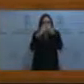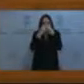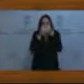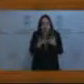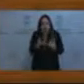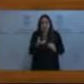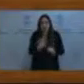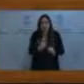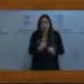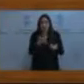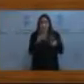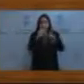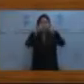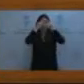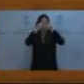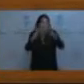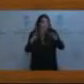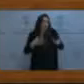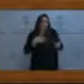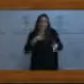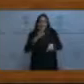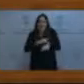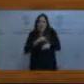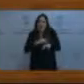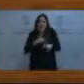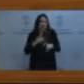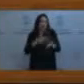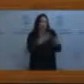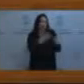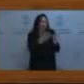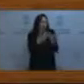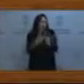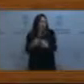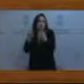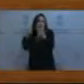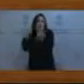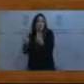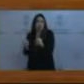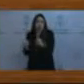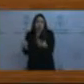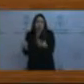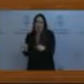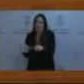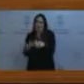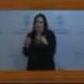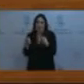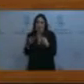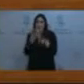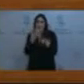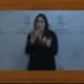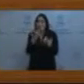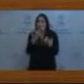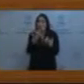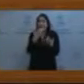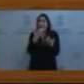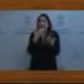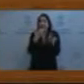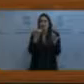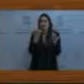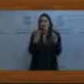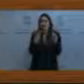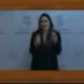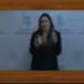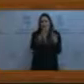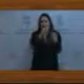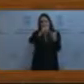ese hospital, por muchos médicos que tenga, no va a tener un criterio de calidad percibida como tal